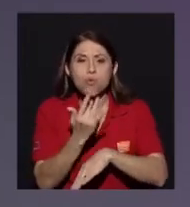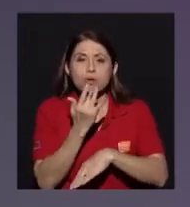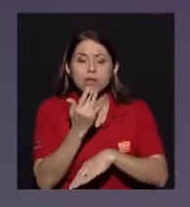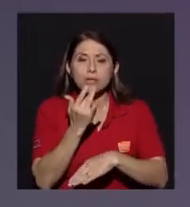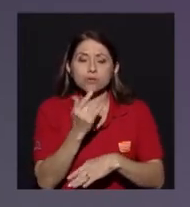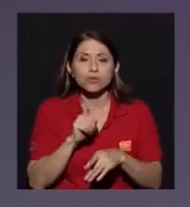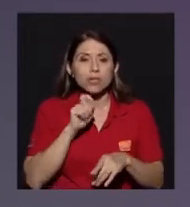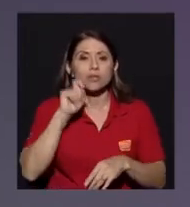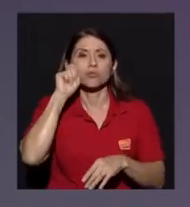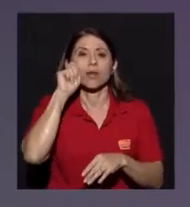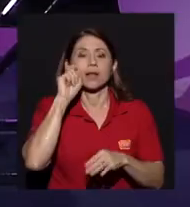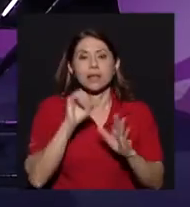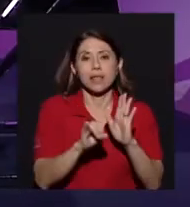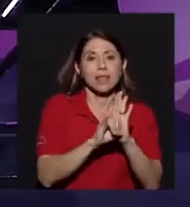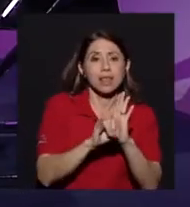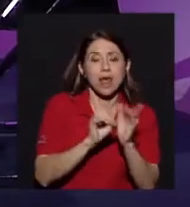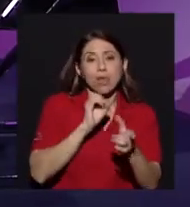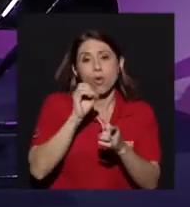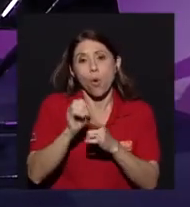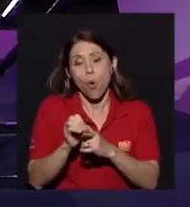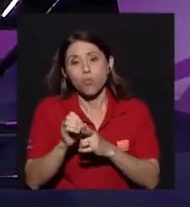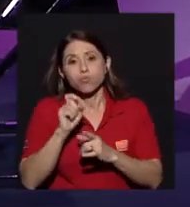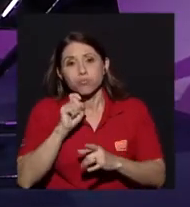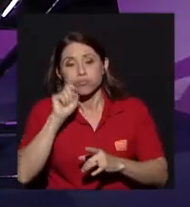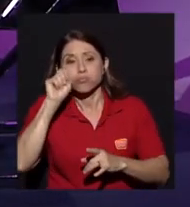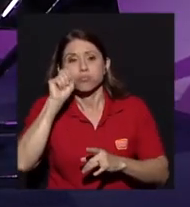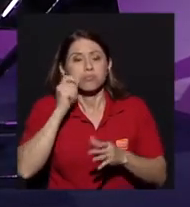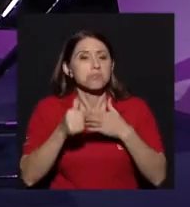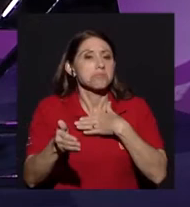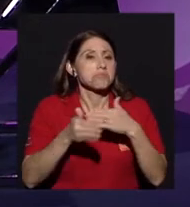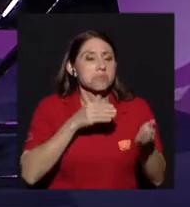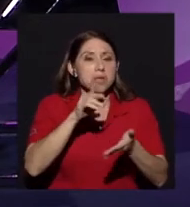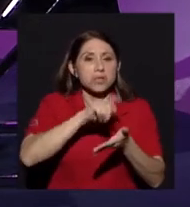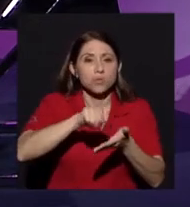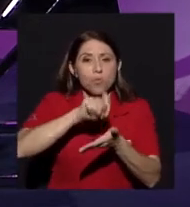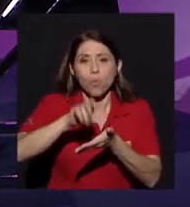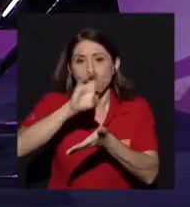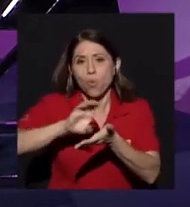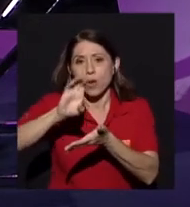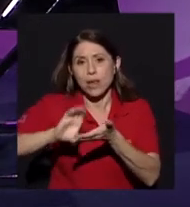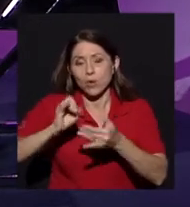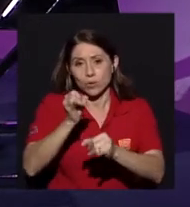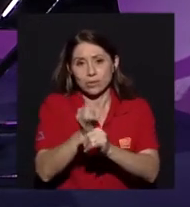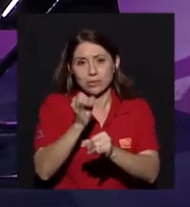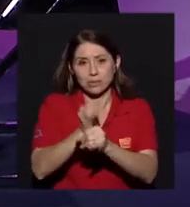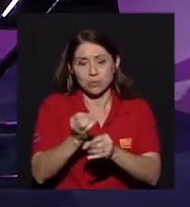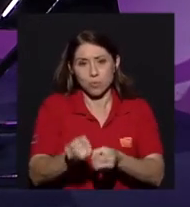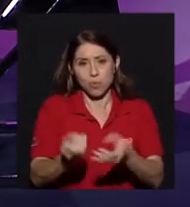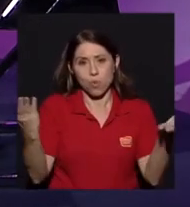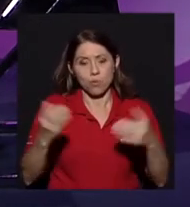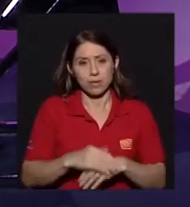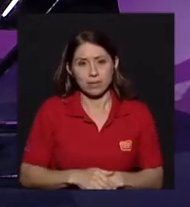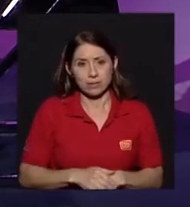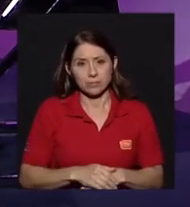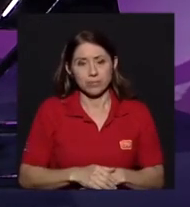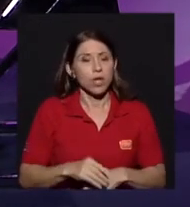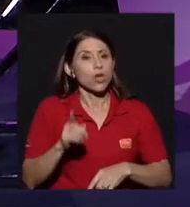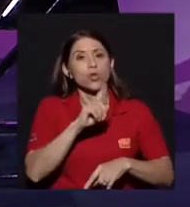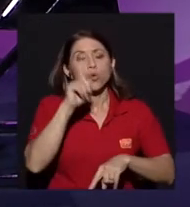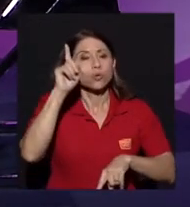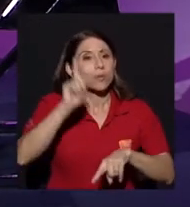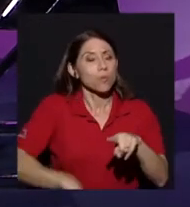de género o sea donde está en la hora en la escuela en el colegio en las instituciones públicas es decir no es posible que se